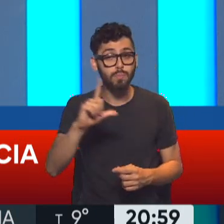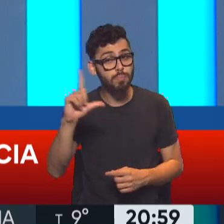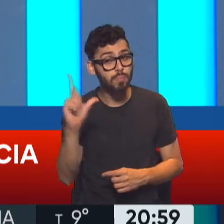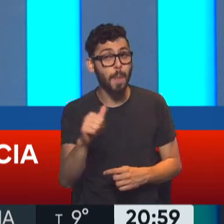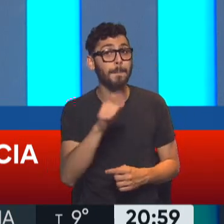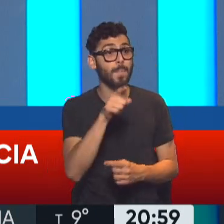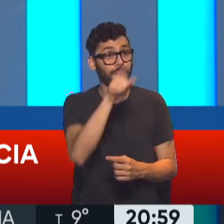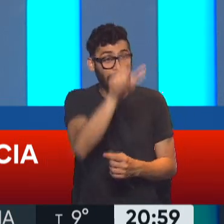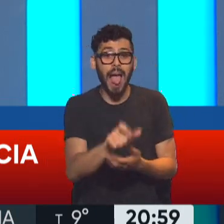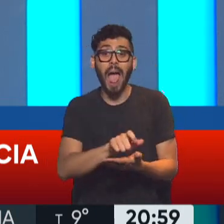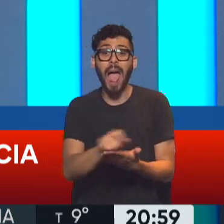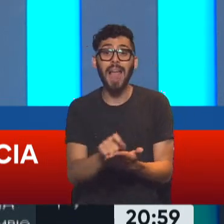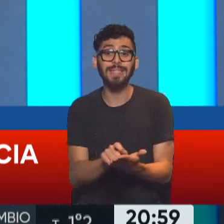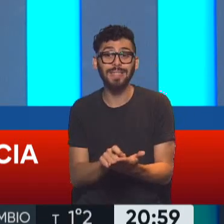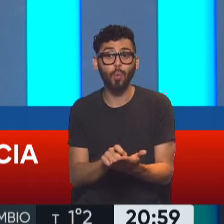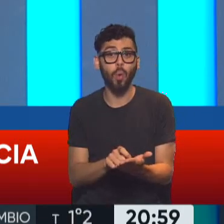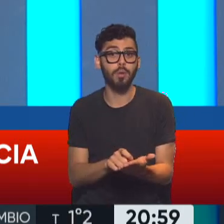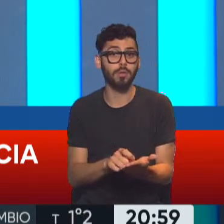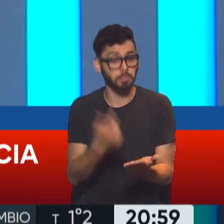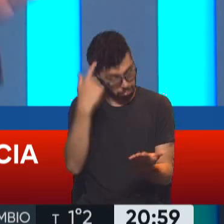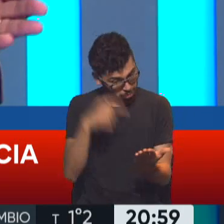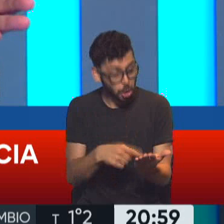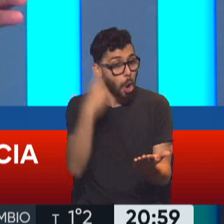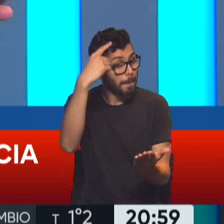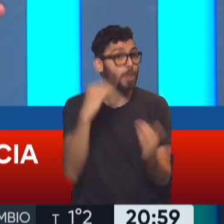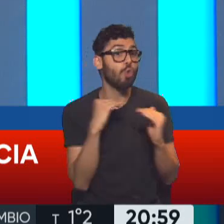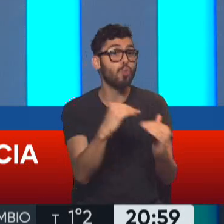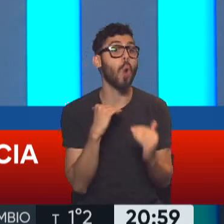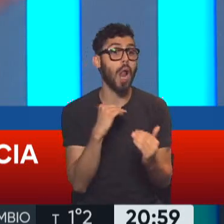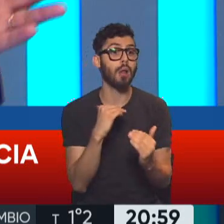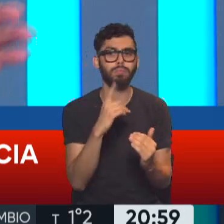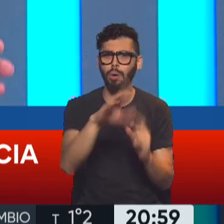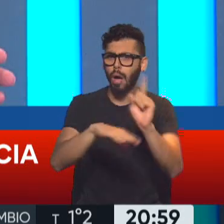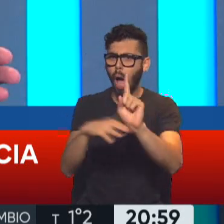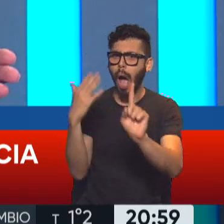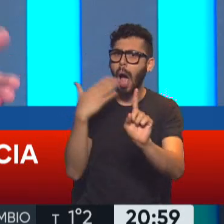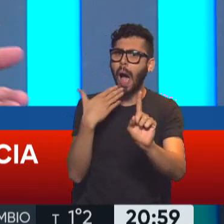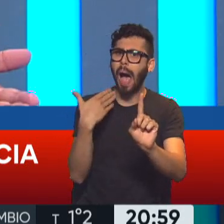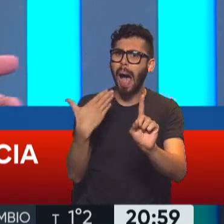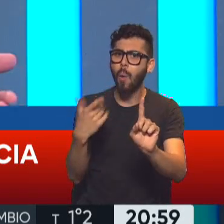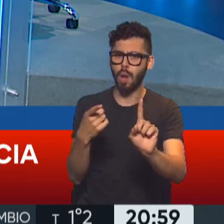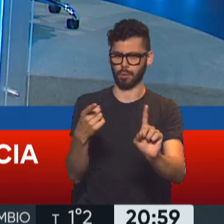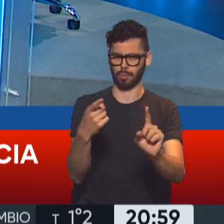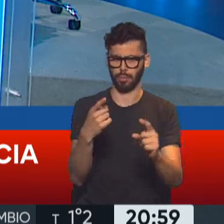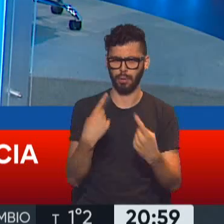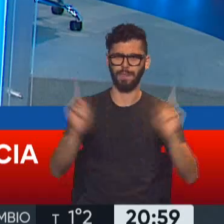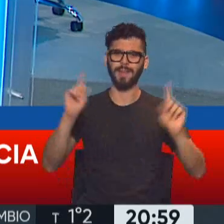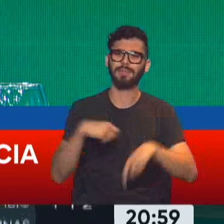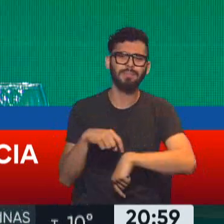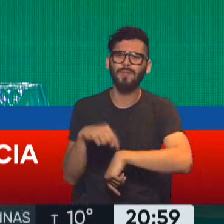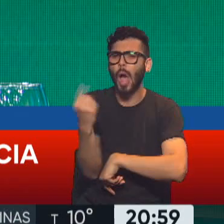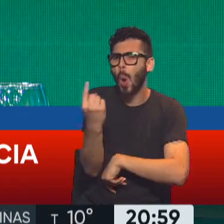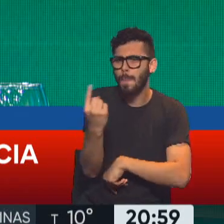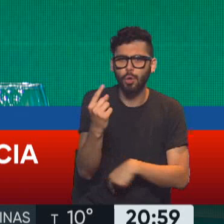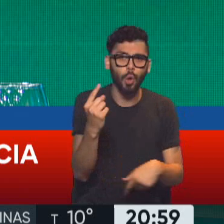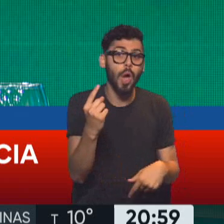él escribe y uno dice, bueno, yo pienso como él. Y cuando habla, es otro mundo. Claro. Bueno, tenemos un minuto. Yo creo que si